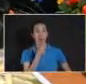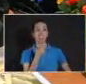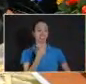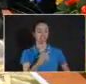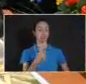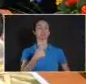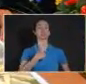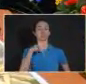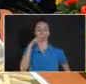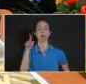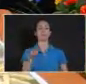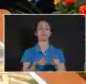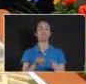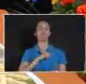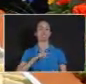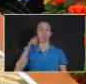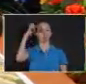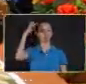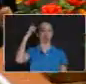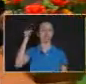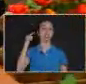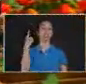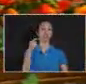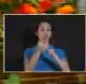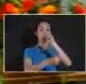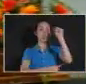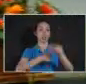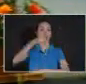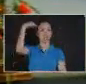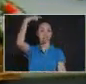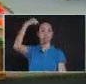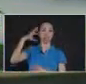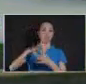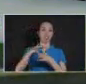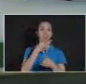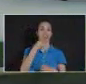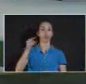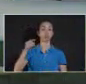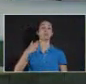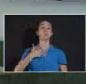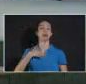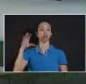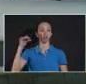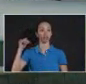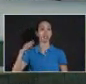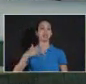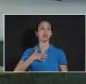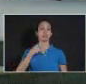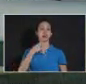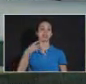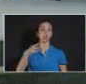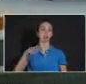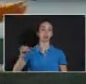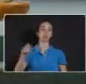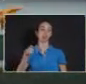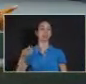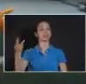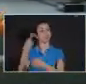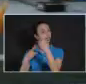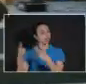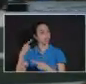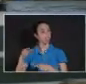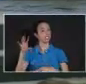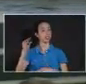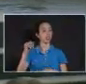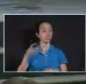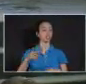un ángel de parte de Dios me habló y me dijo que regresaras conmigo a comer. Entonces el otro regresa a comer,